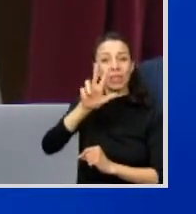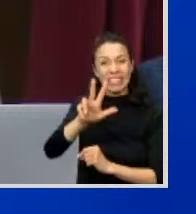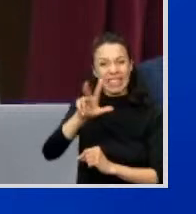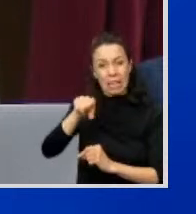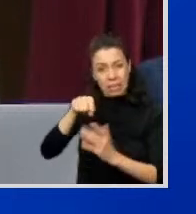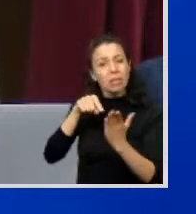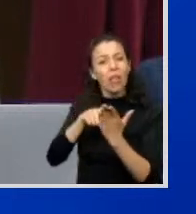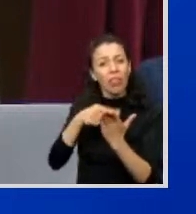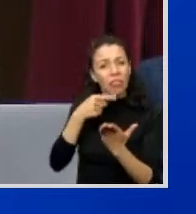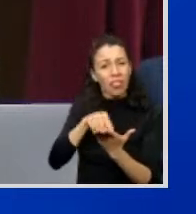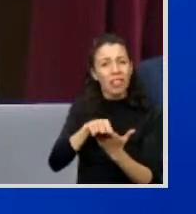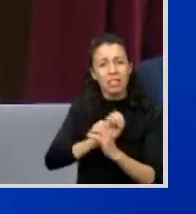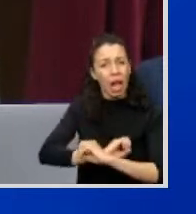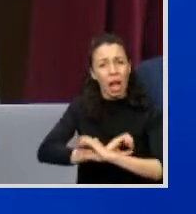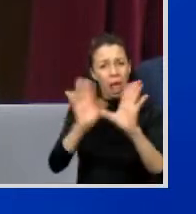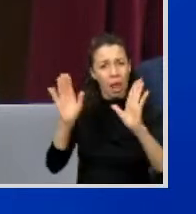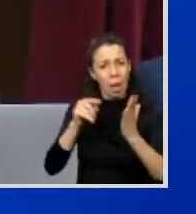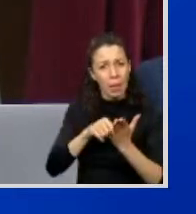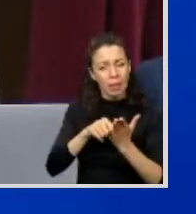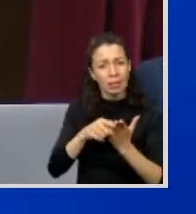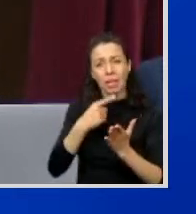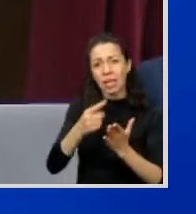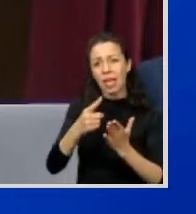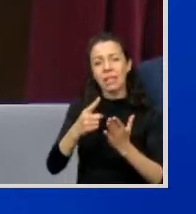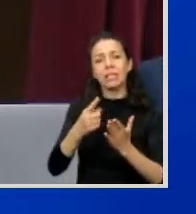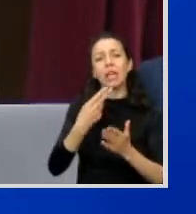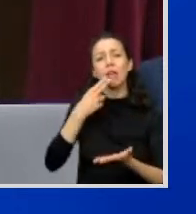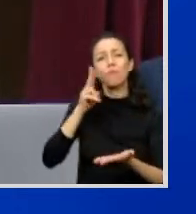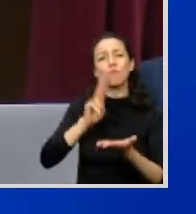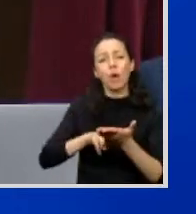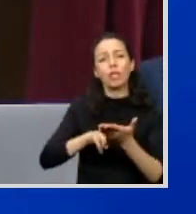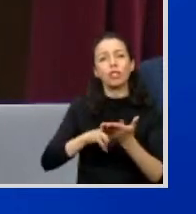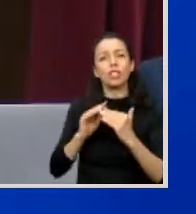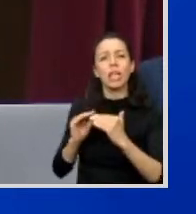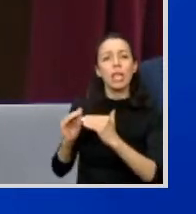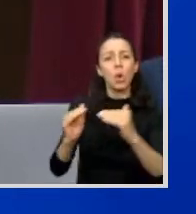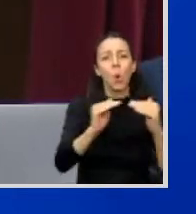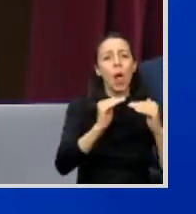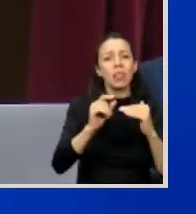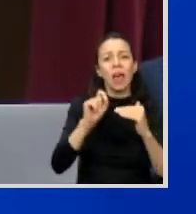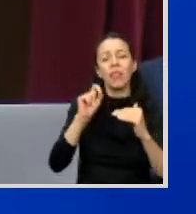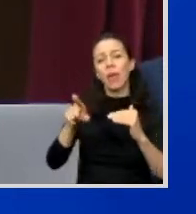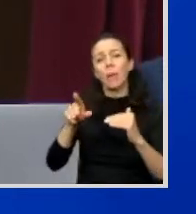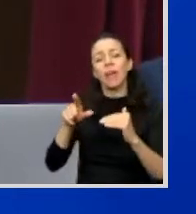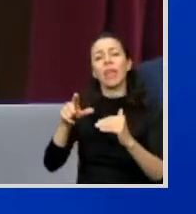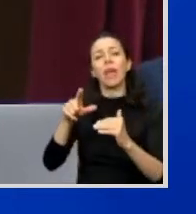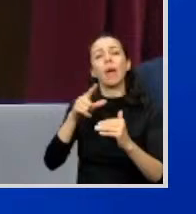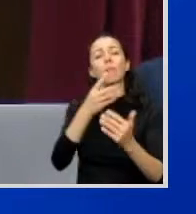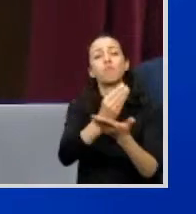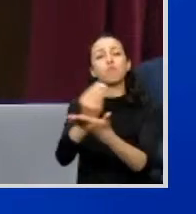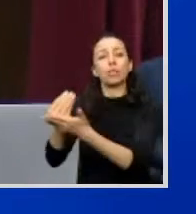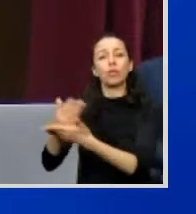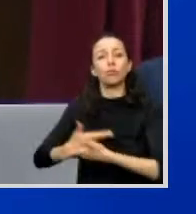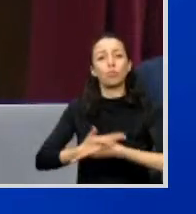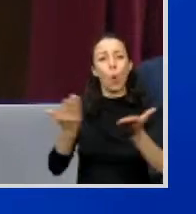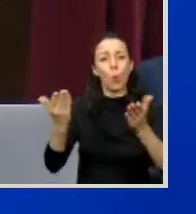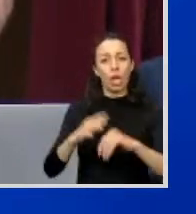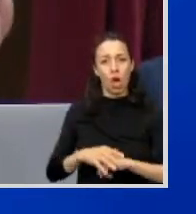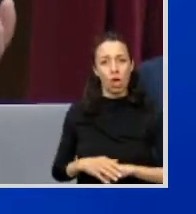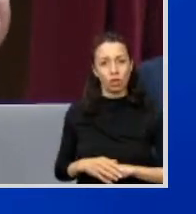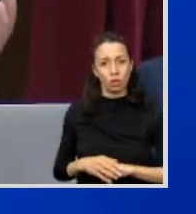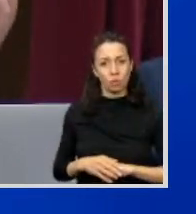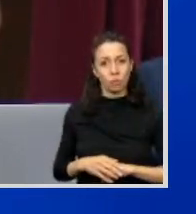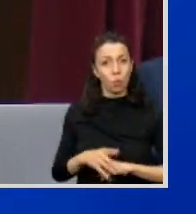y lo que hizo los gobernadores que convocó a los legisladores, me parece que fue más que razonable, porque de esa